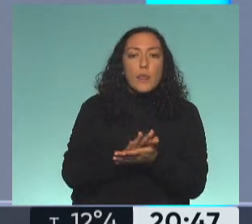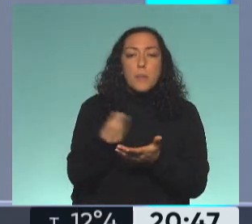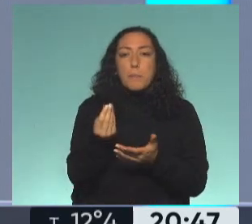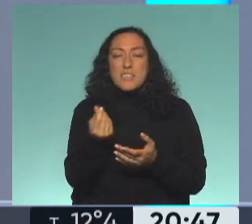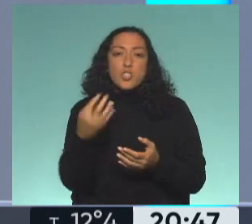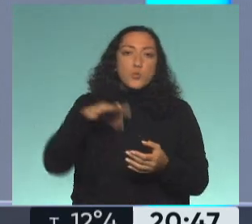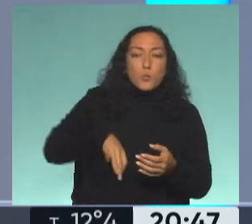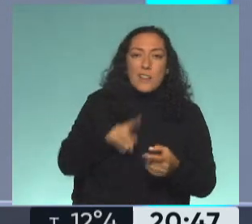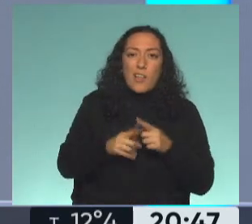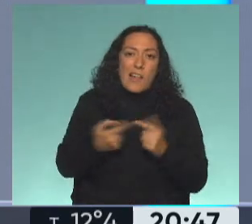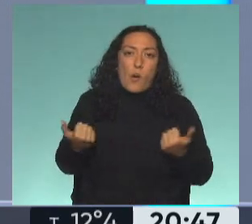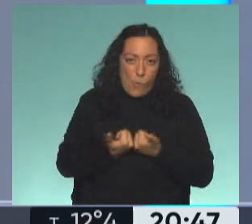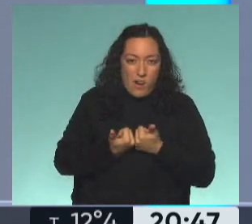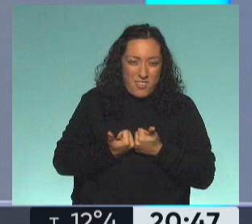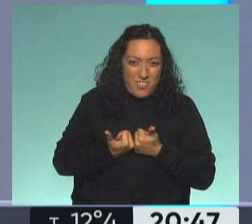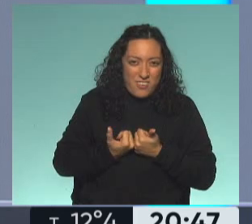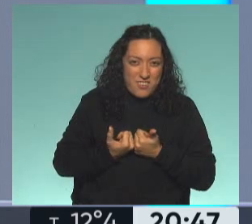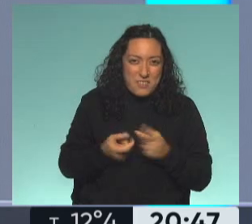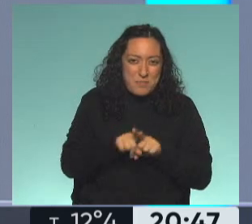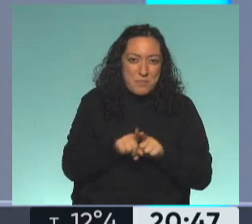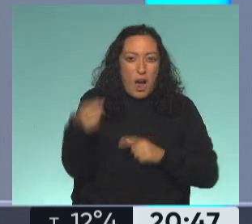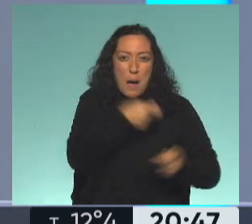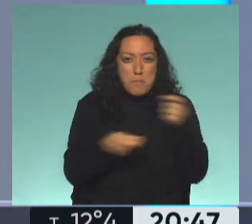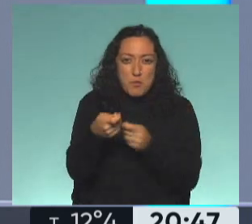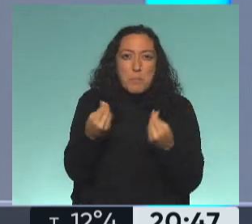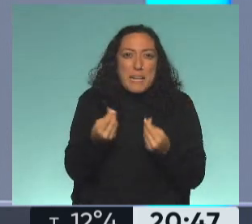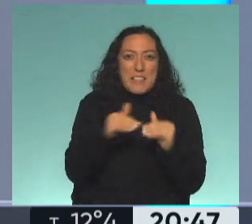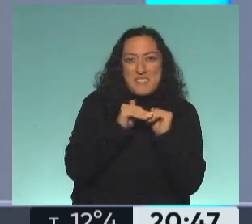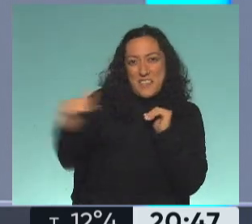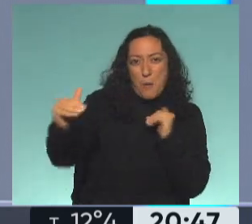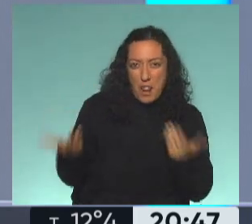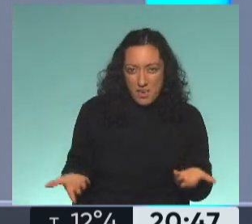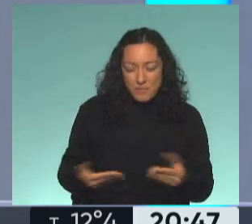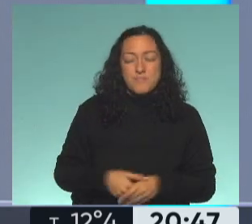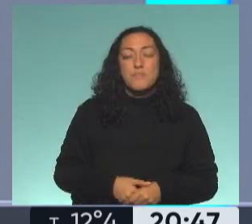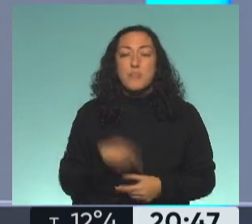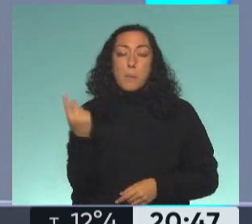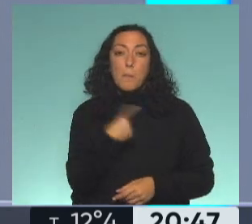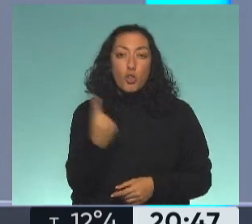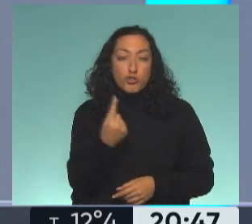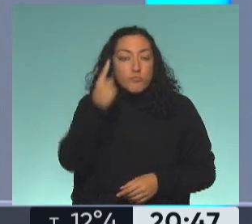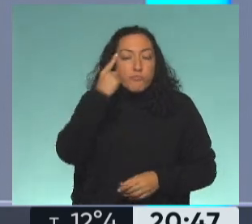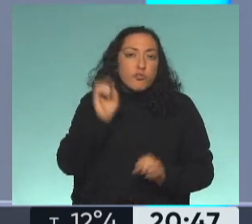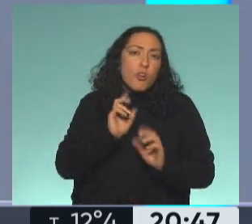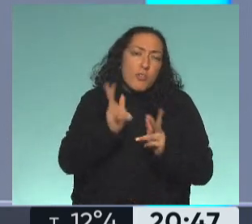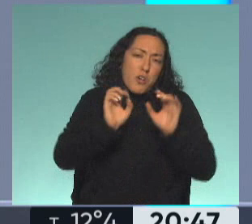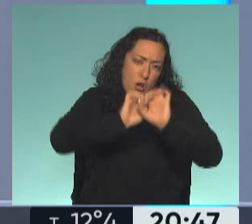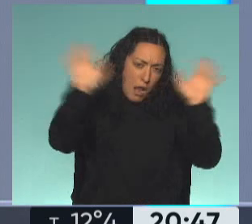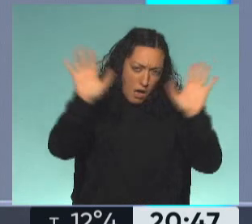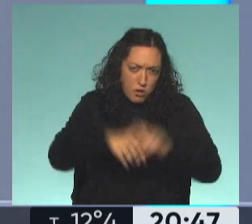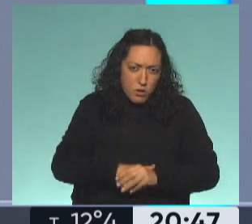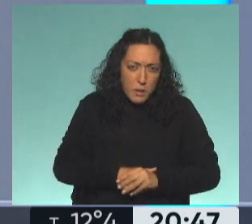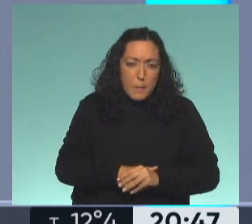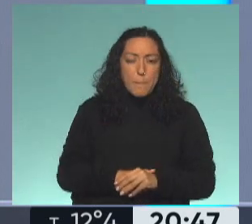precios y salarios que contribuya a estabilizar. Para nosotros, yo lo digo con claridad, para que